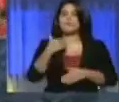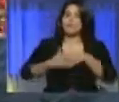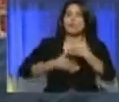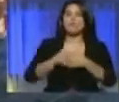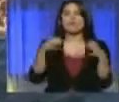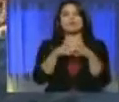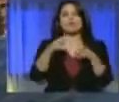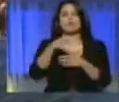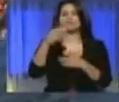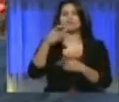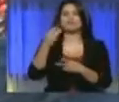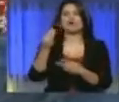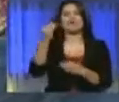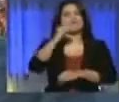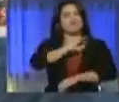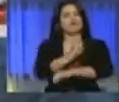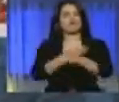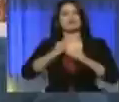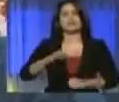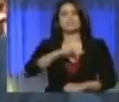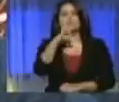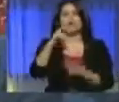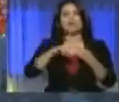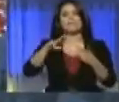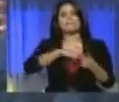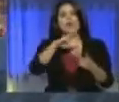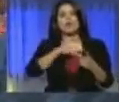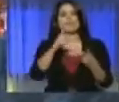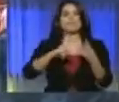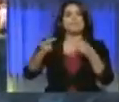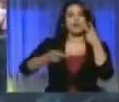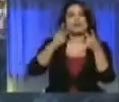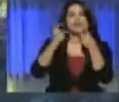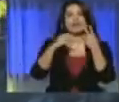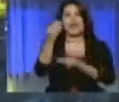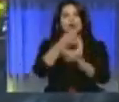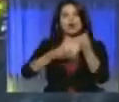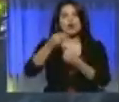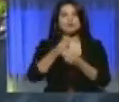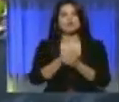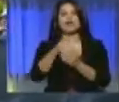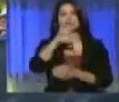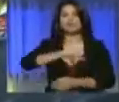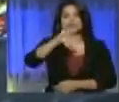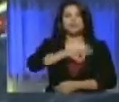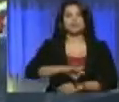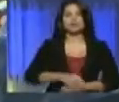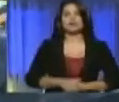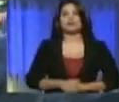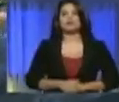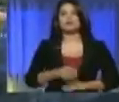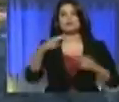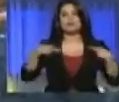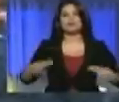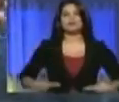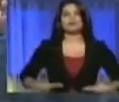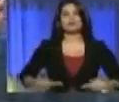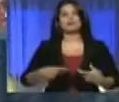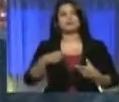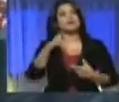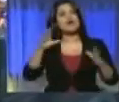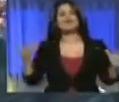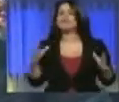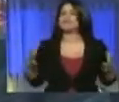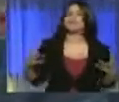espiritual, moral, política, económica, social, humana. Es una fuerza, pues,